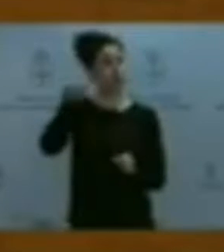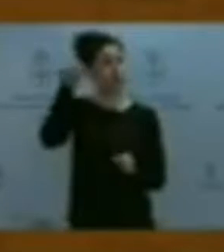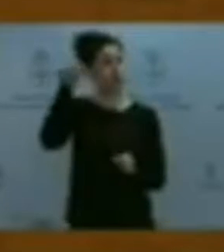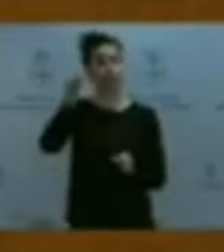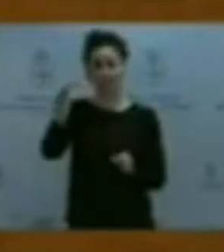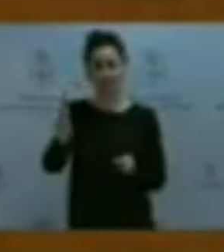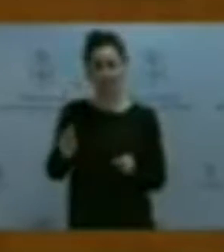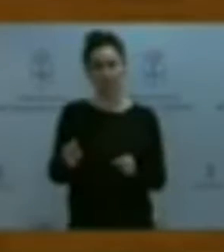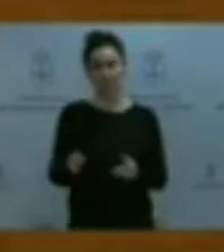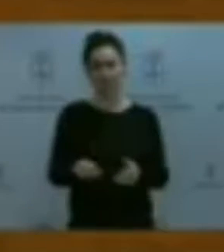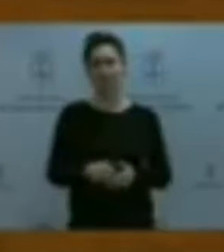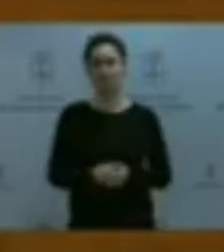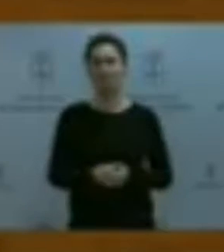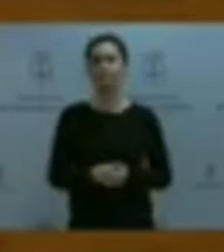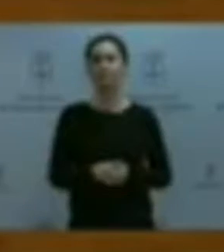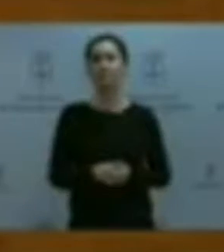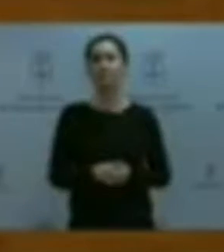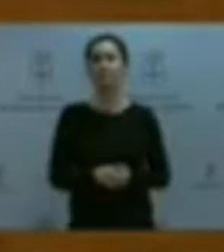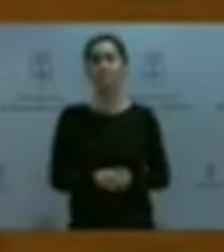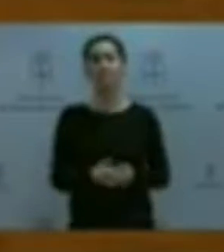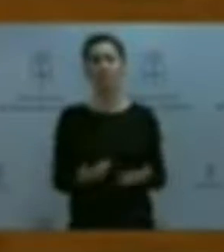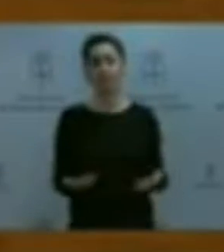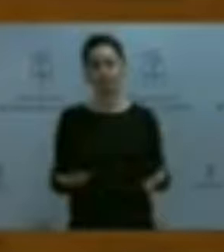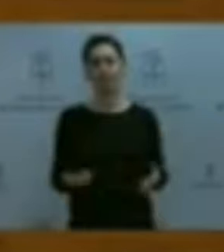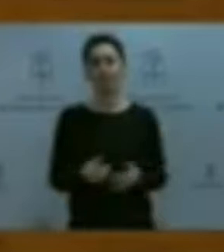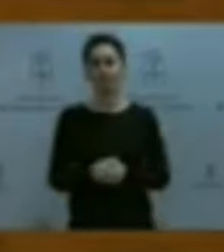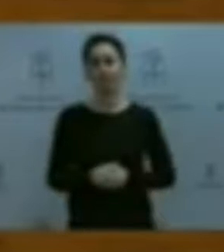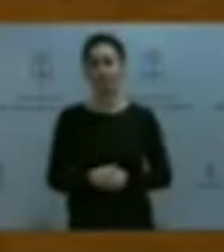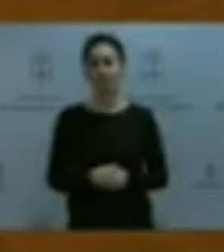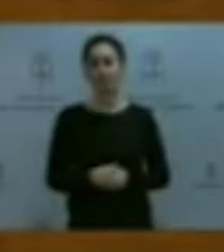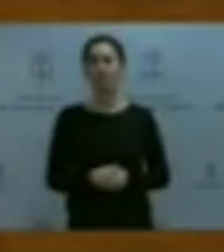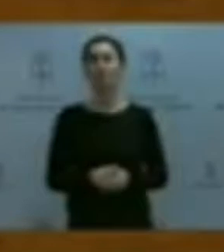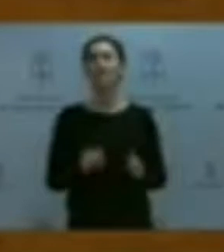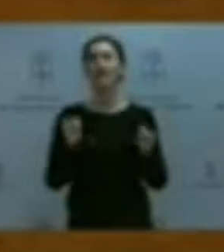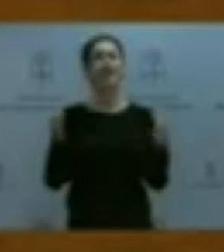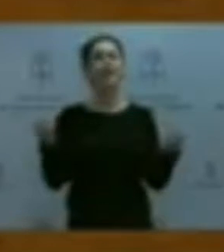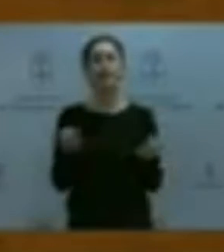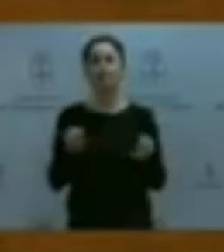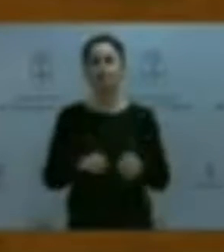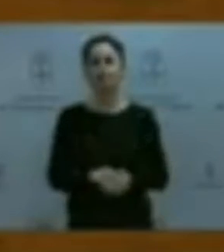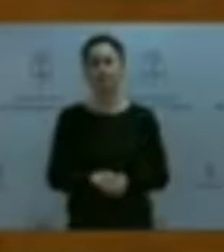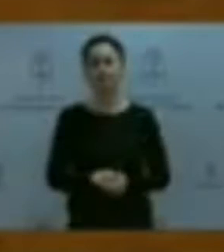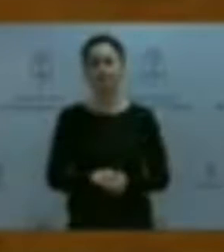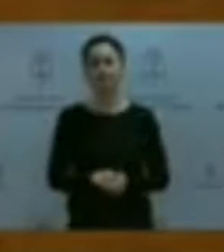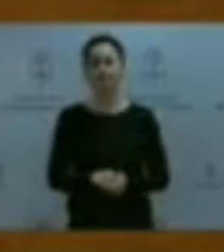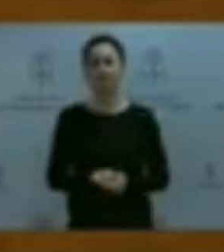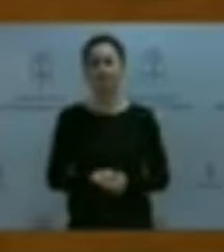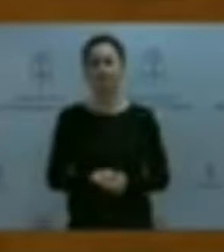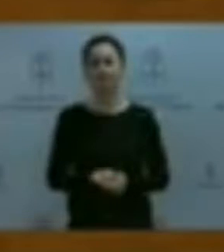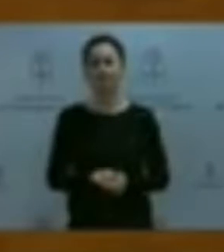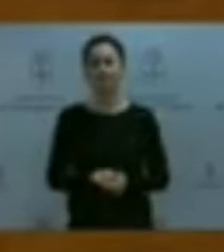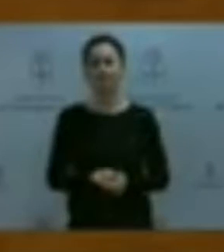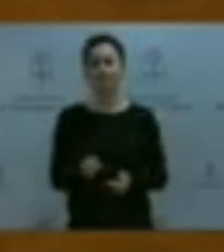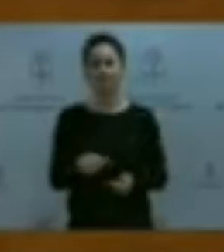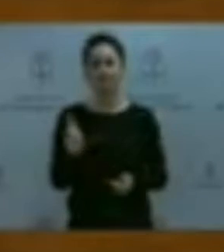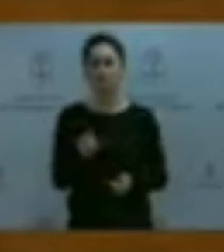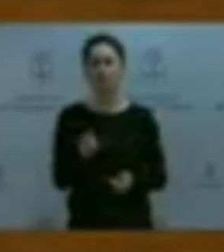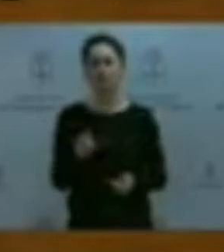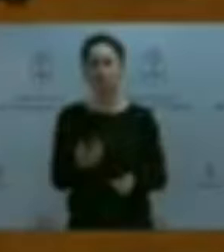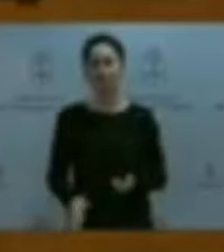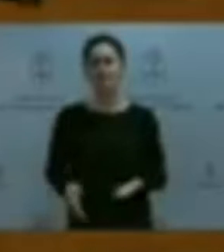aparte de esto, ¿qué tenemos? Pues que estamos pagando, o que hemos pagado en 4 años, desde que